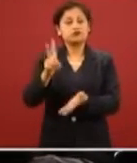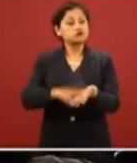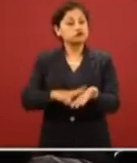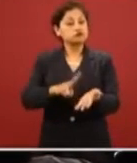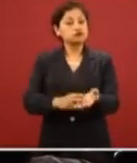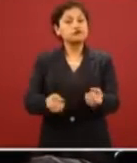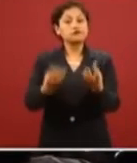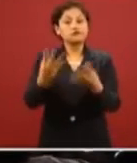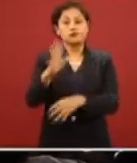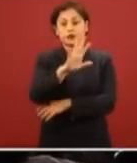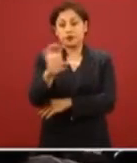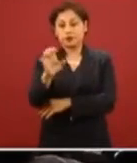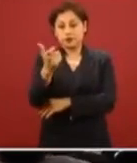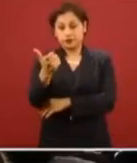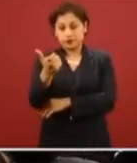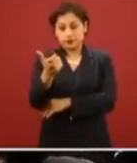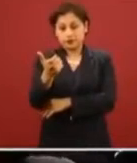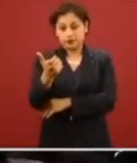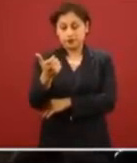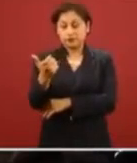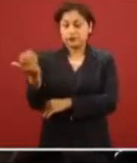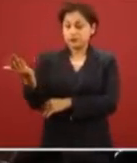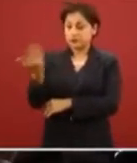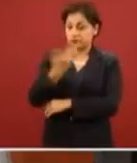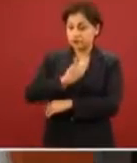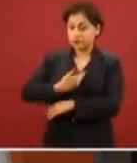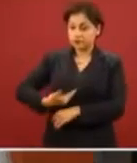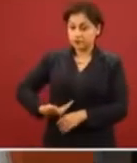500 pesos. Señor presidente.